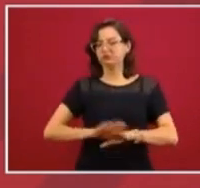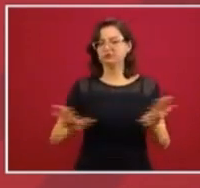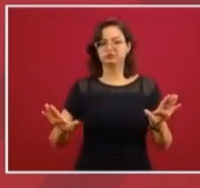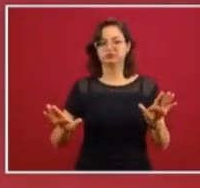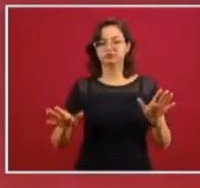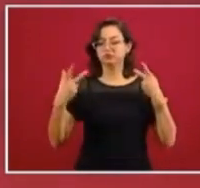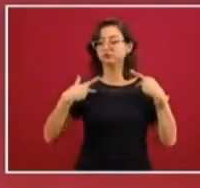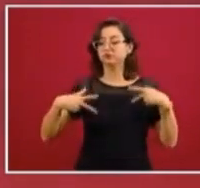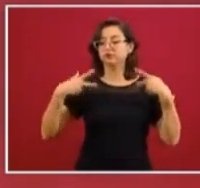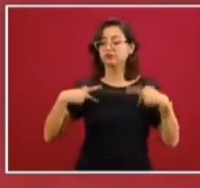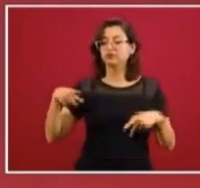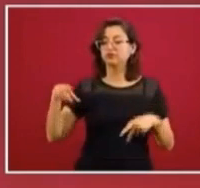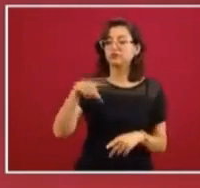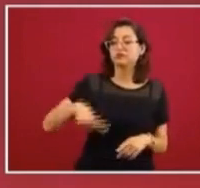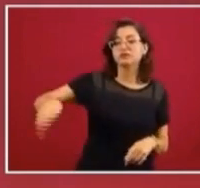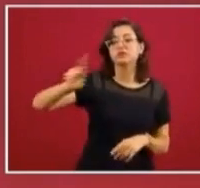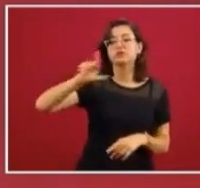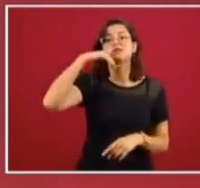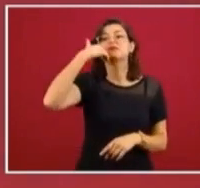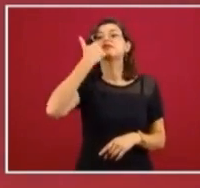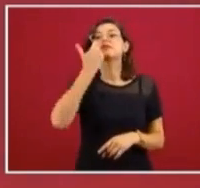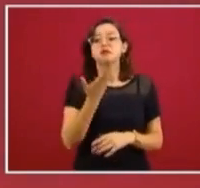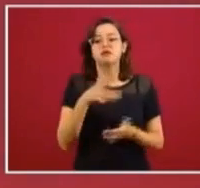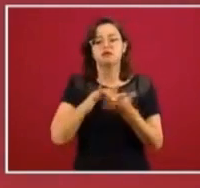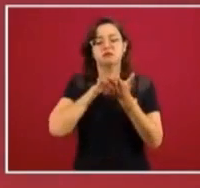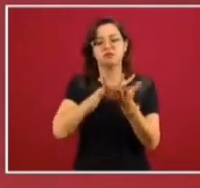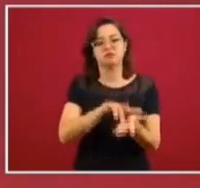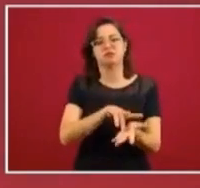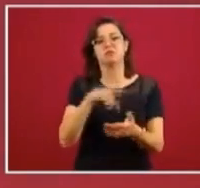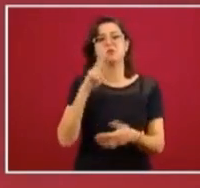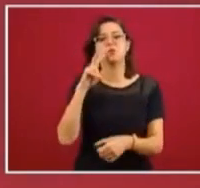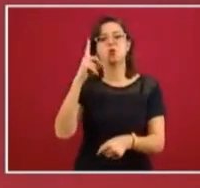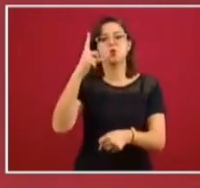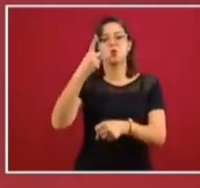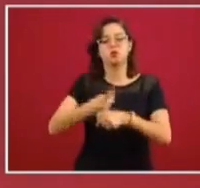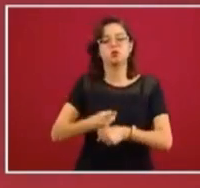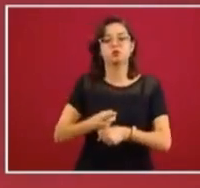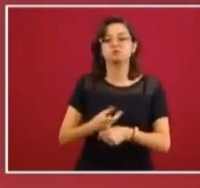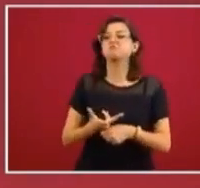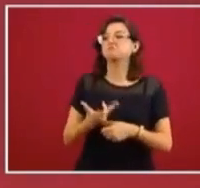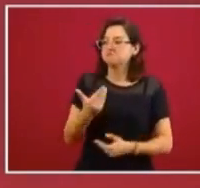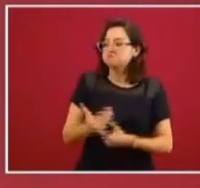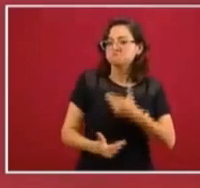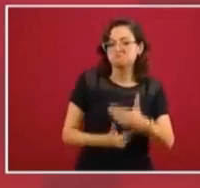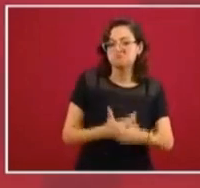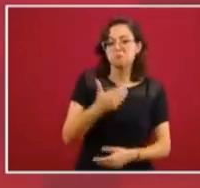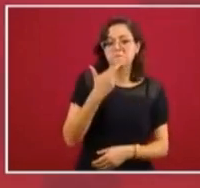la gente de manera voluntaria y hemos tenido así buena